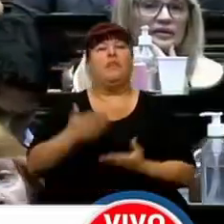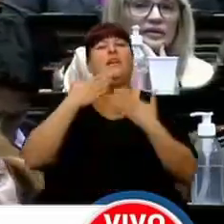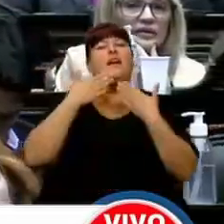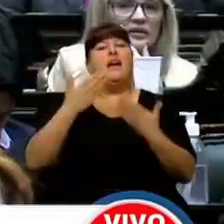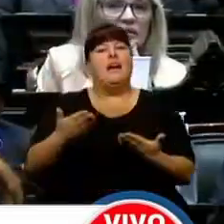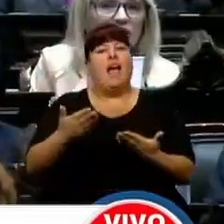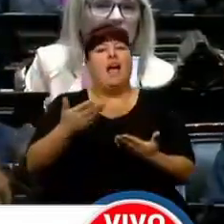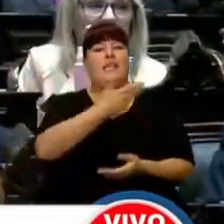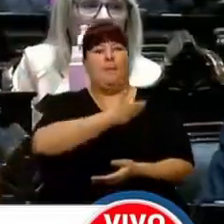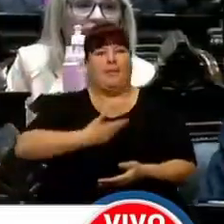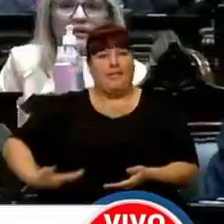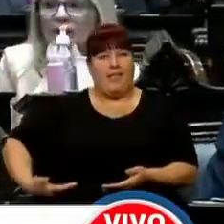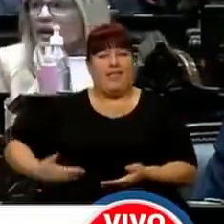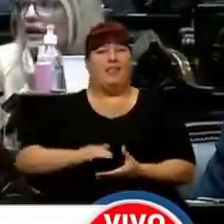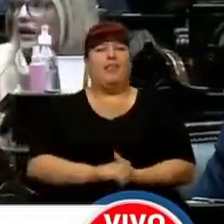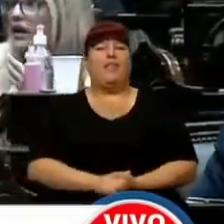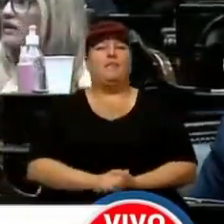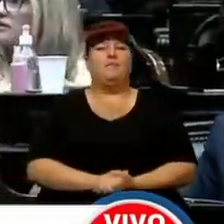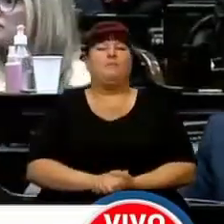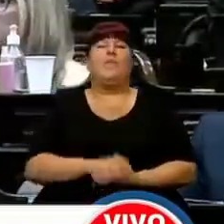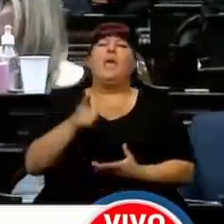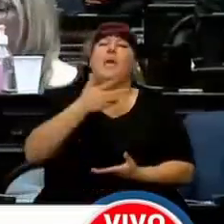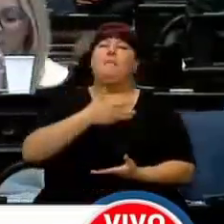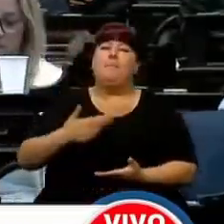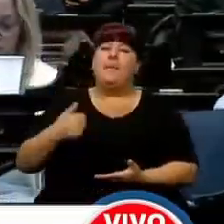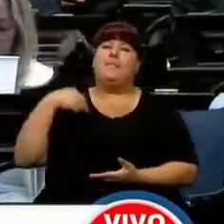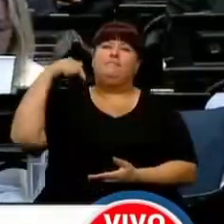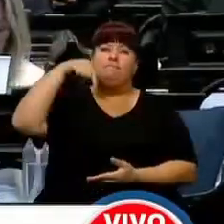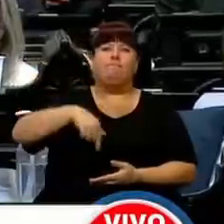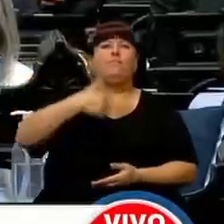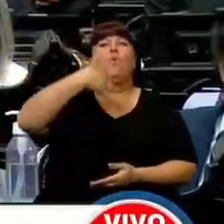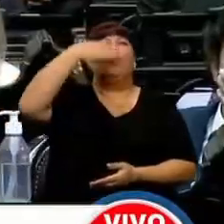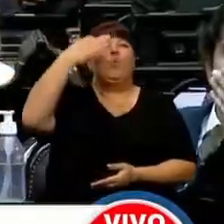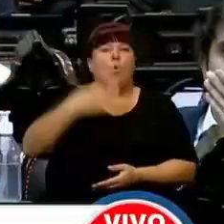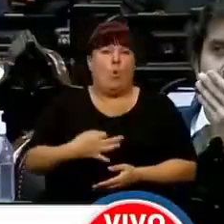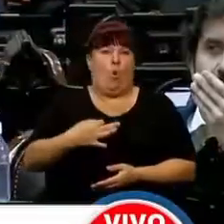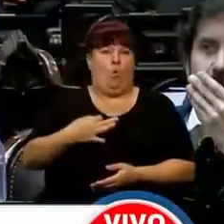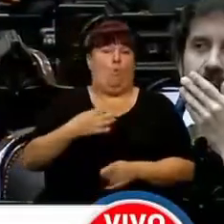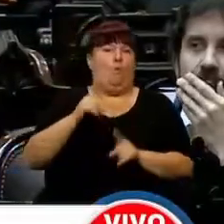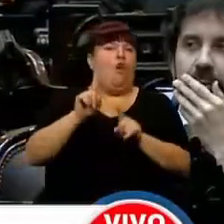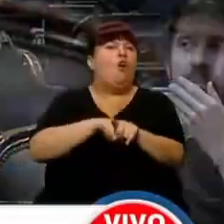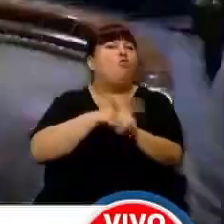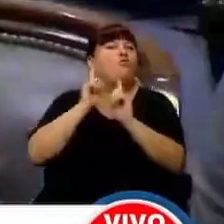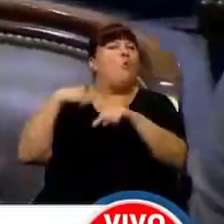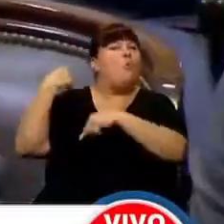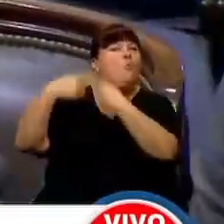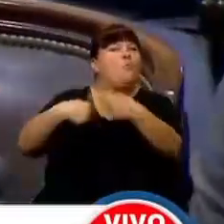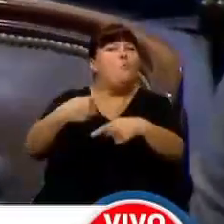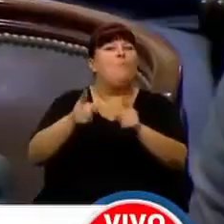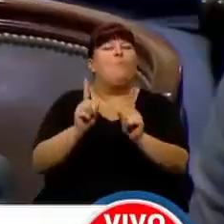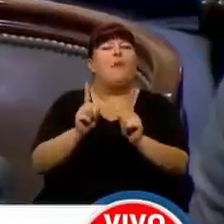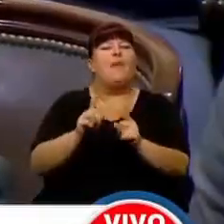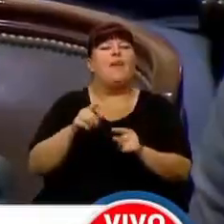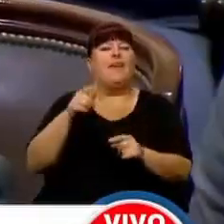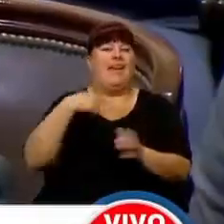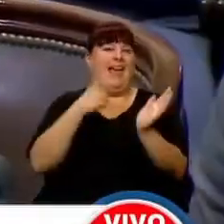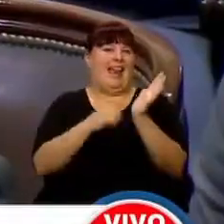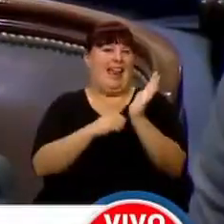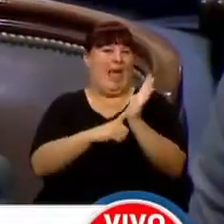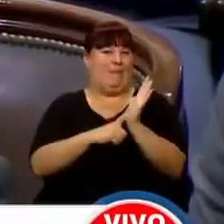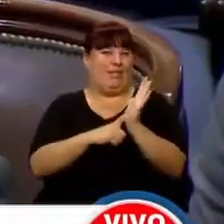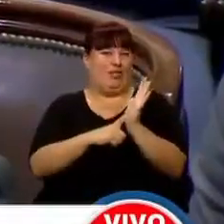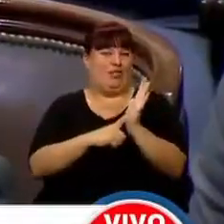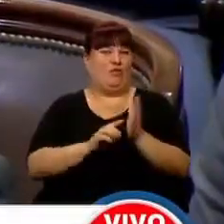Gracias, presidente. Presidente, venimos a cumplir con un ritual que establece nuestro